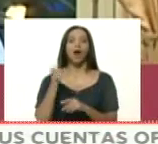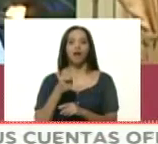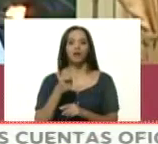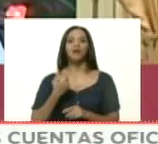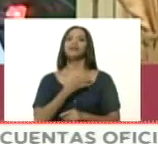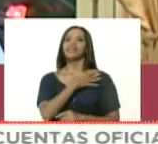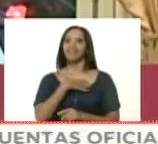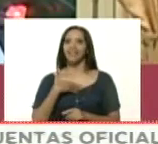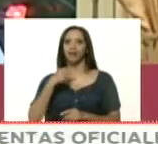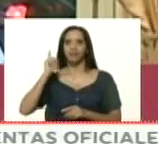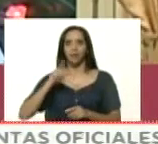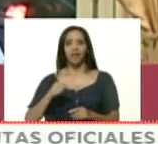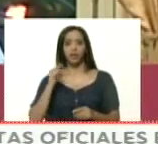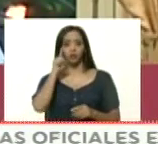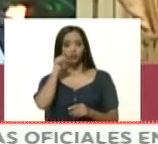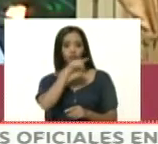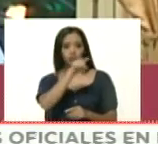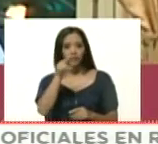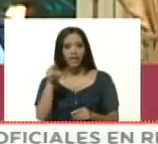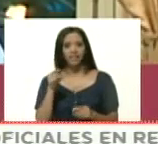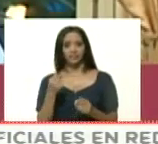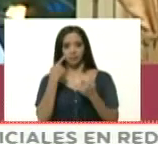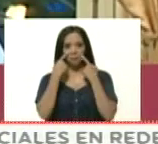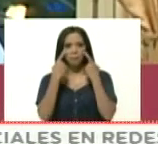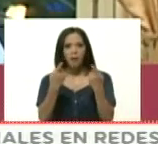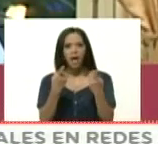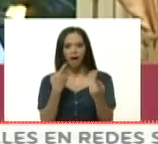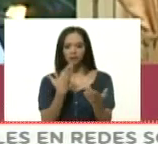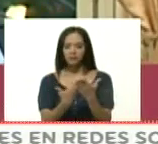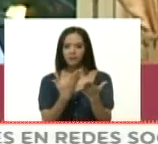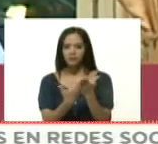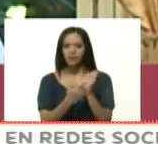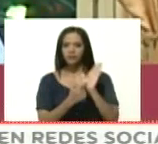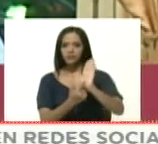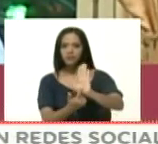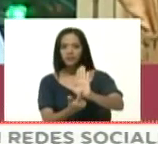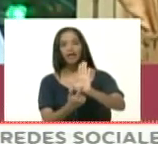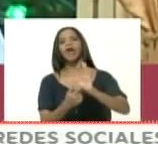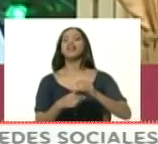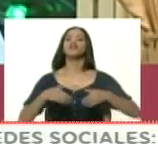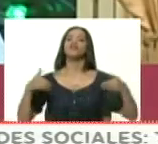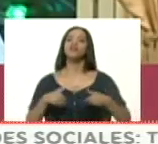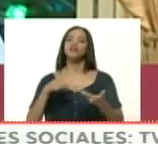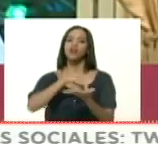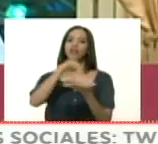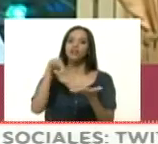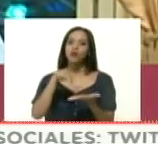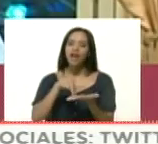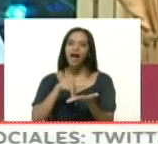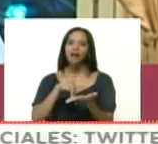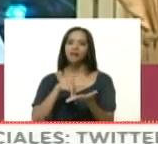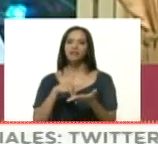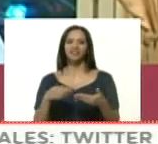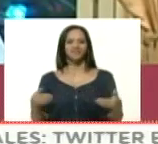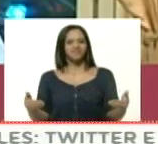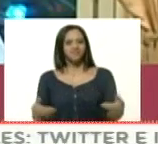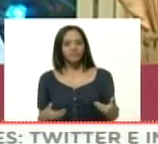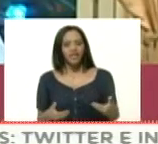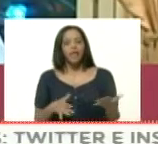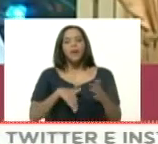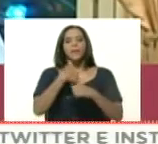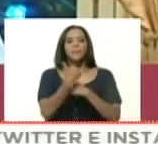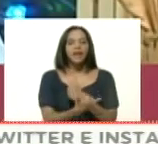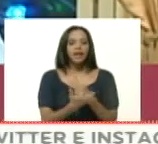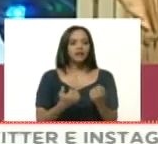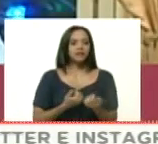quiero también que ustedes vean con sus propios ojos el esfuerzo nacional que se está haciendo en el plan de garantizar